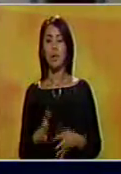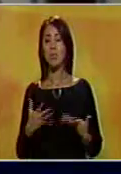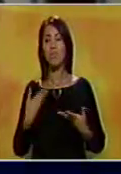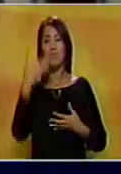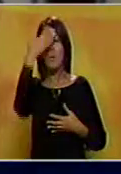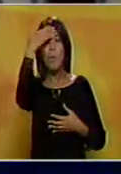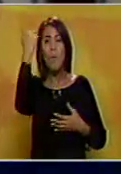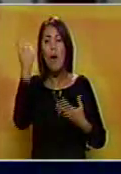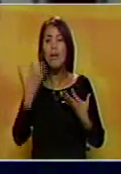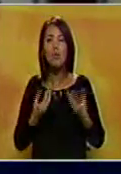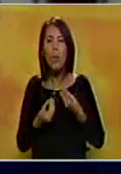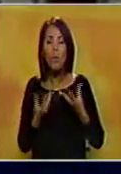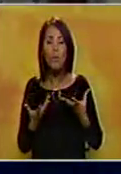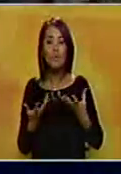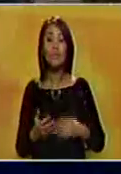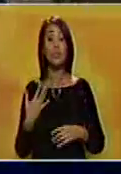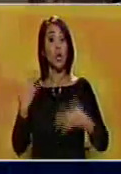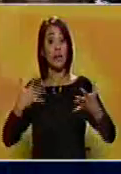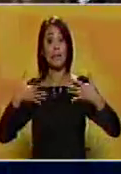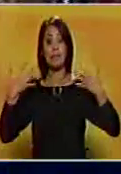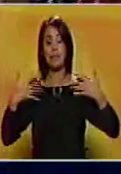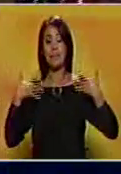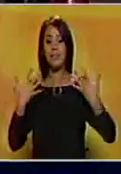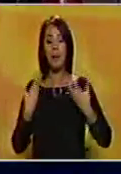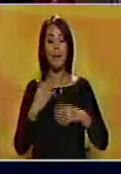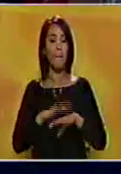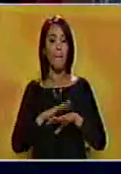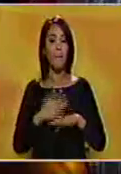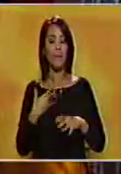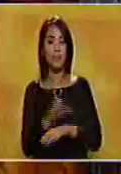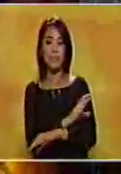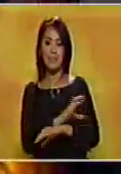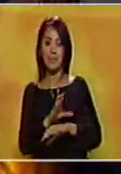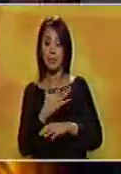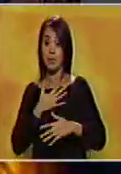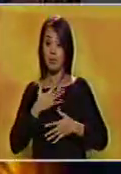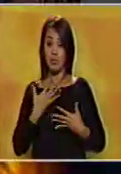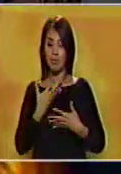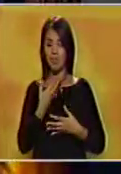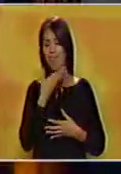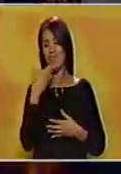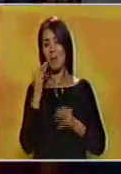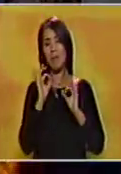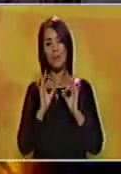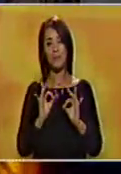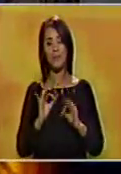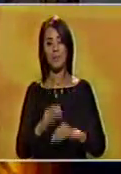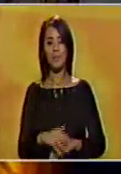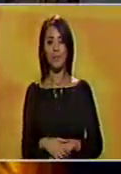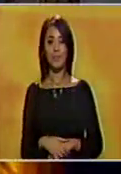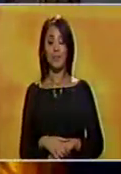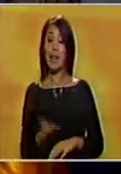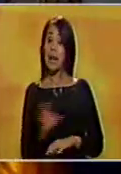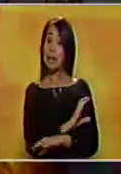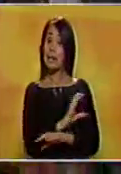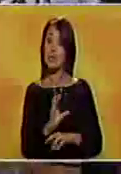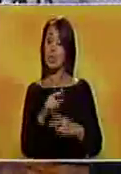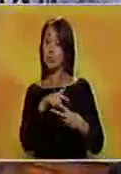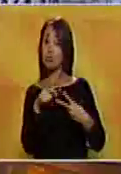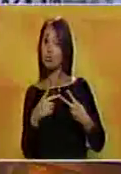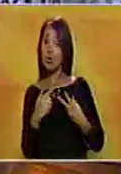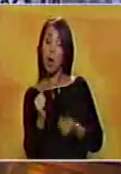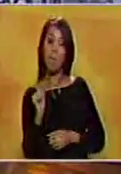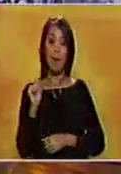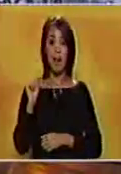olvidar? Y bueno, emocionado porque es una canción que para mí la mejor del disco. Es una canción que hice en dos versiones, en merengue